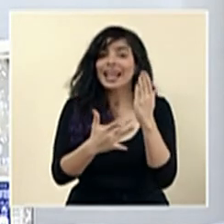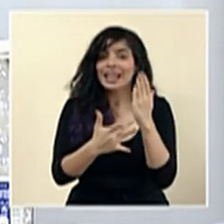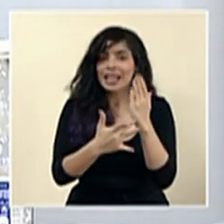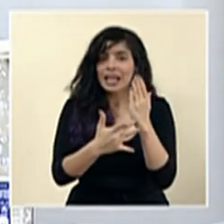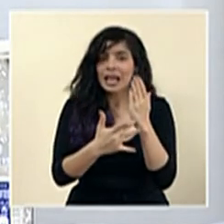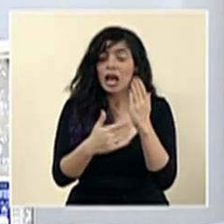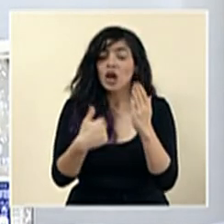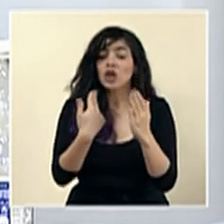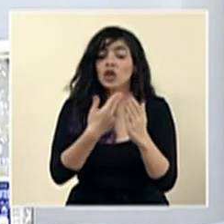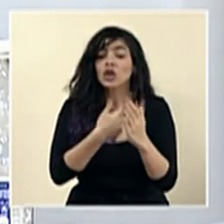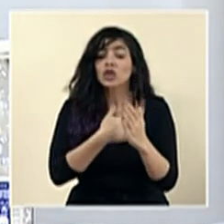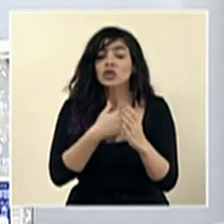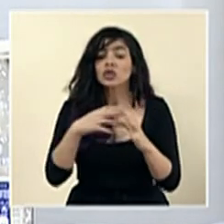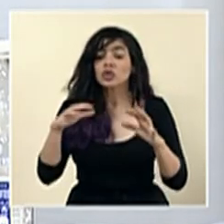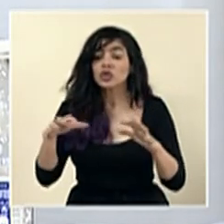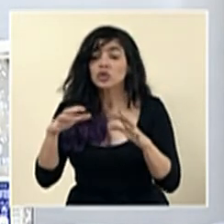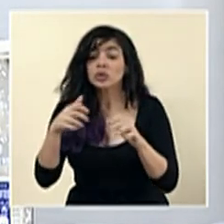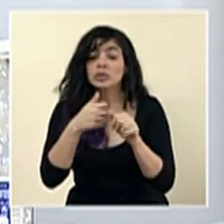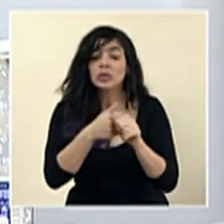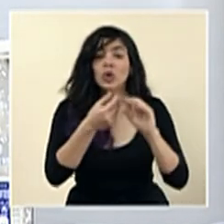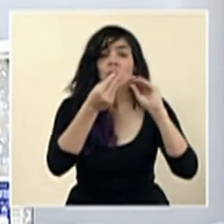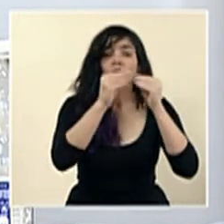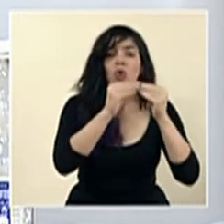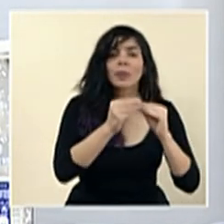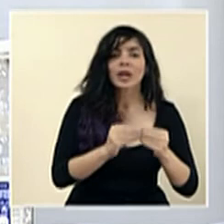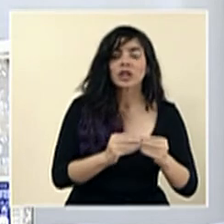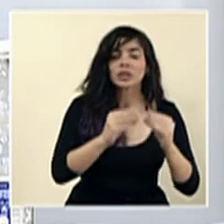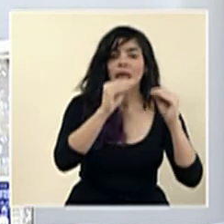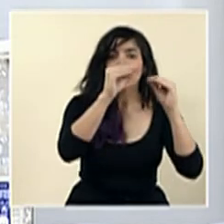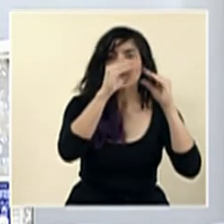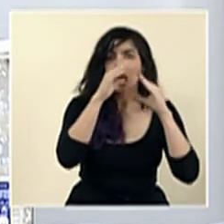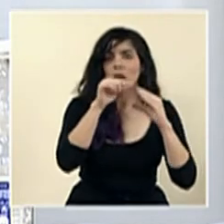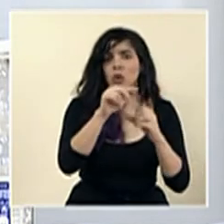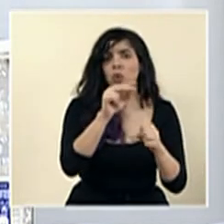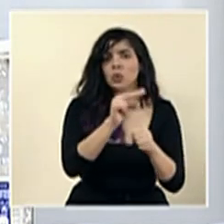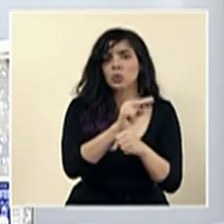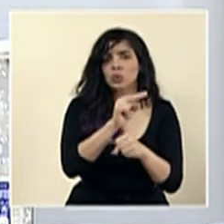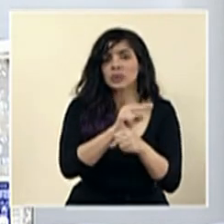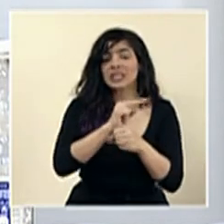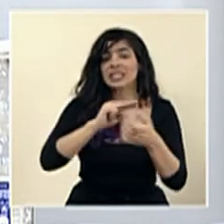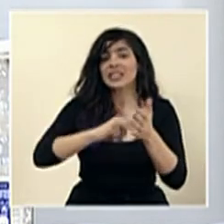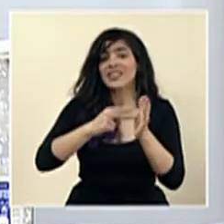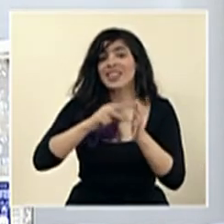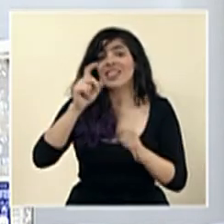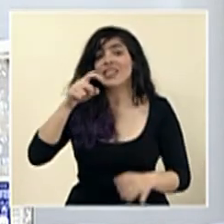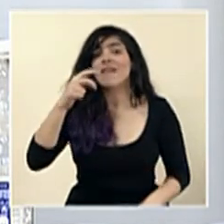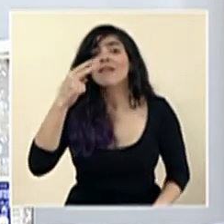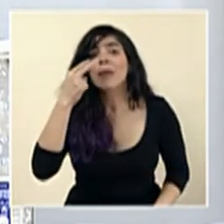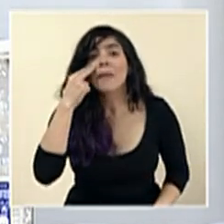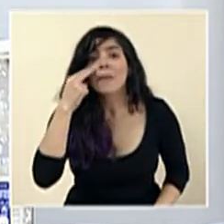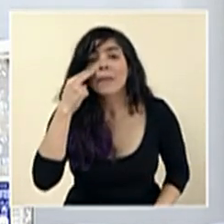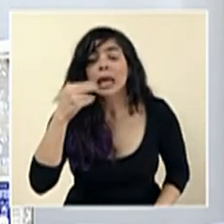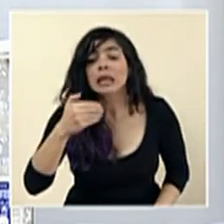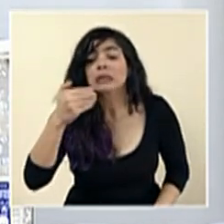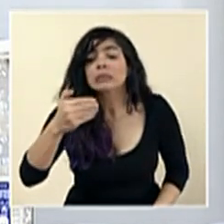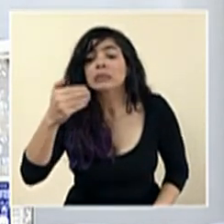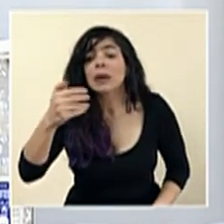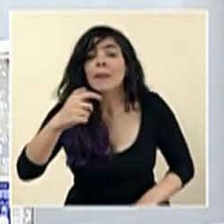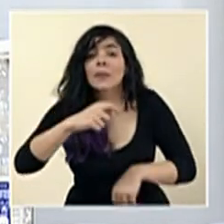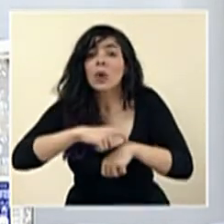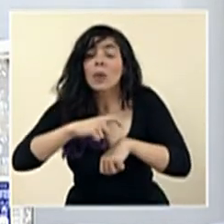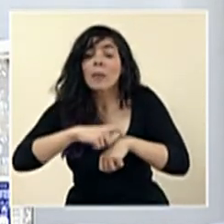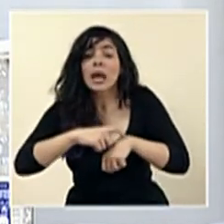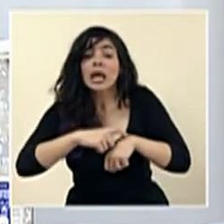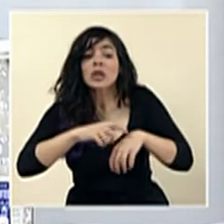nos basamos en números y datos, ¿verdad? Habría que ver en determinado momento, conforme